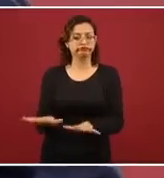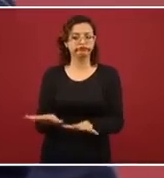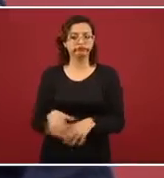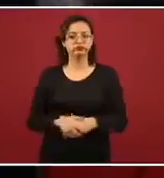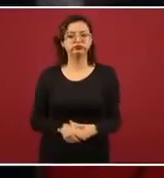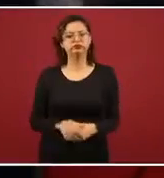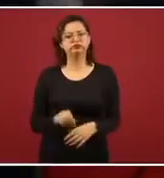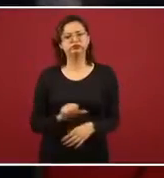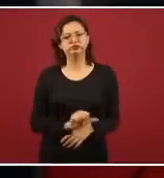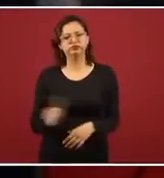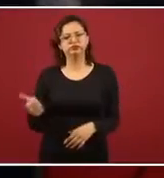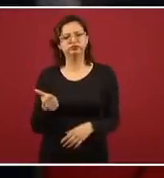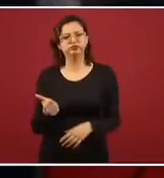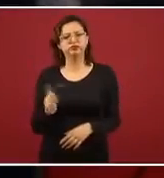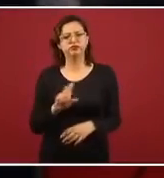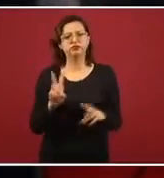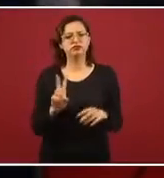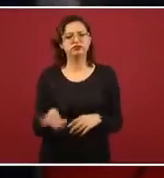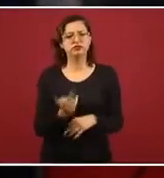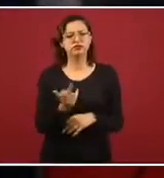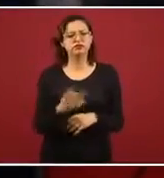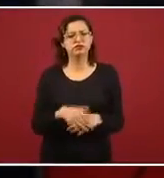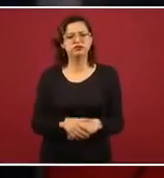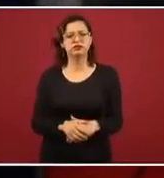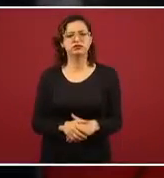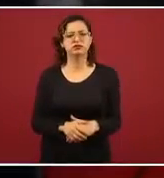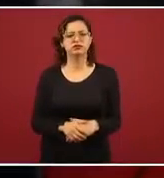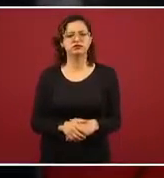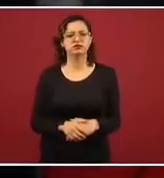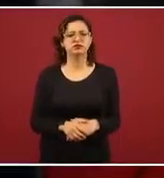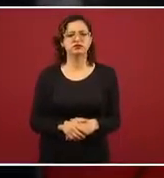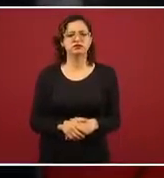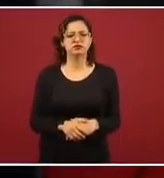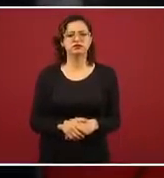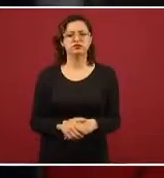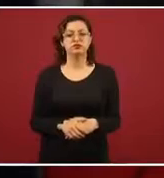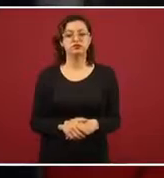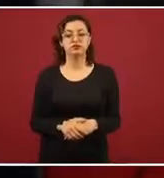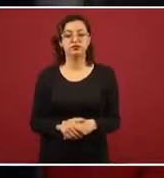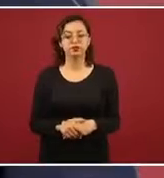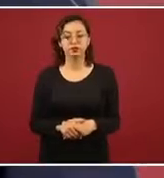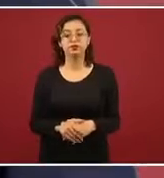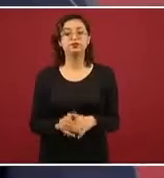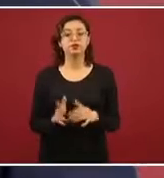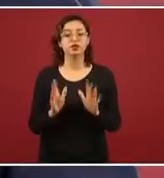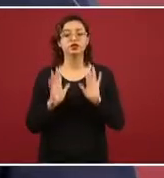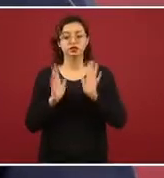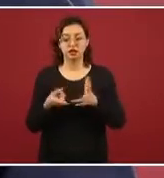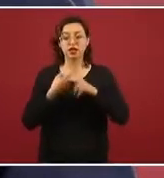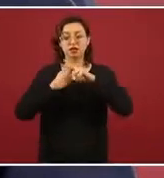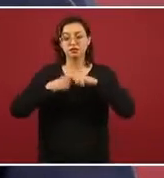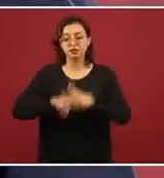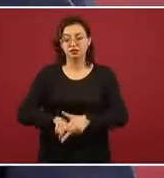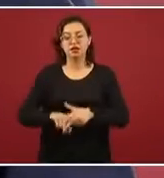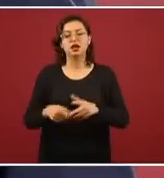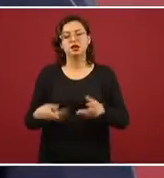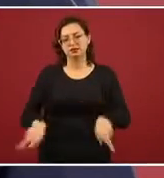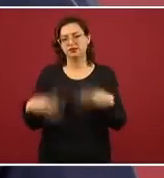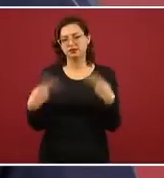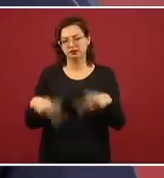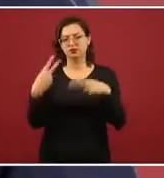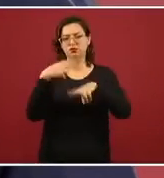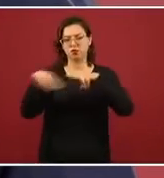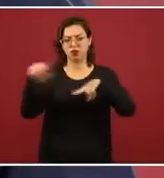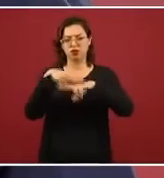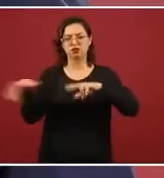Lo otro que me preguntaste. Lo del avión presidencial, la venta de los boletos de la lotería y lo del kiosco Morisco. Proceso ya de distribución,